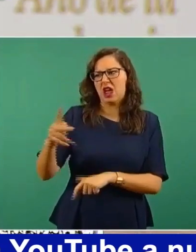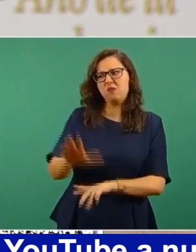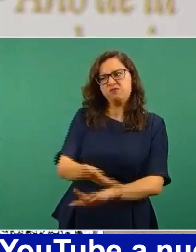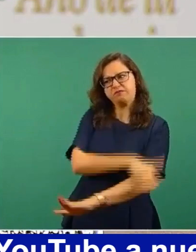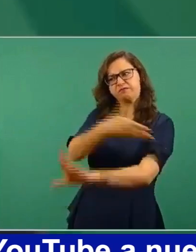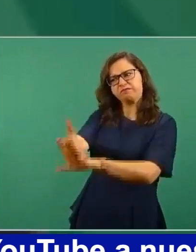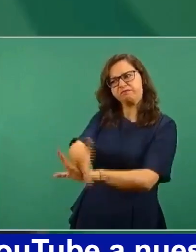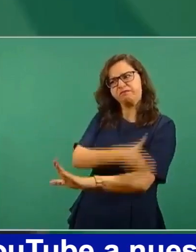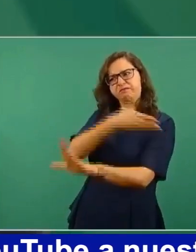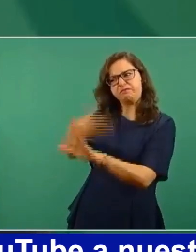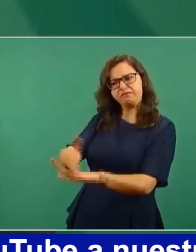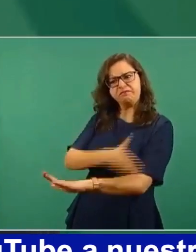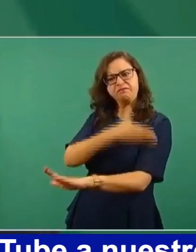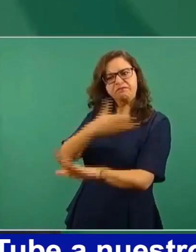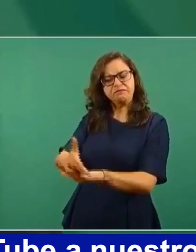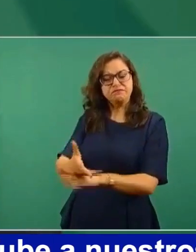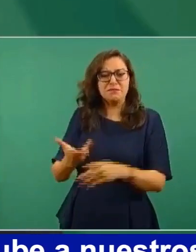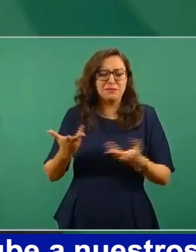Tenían